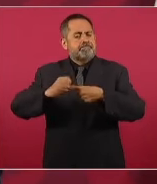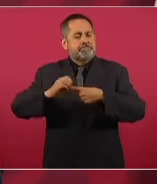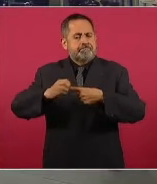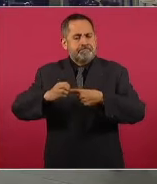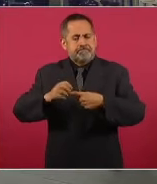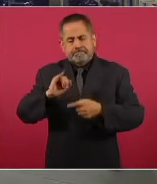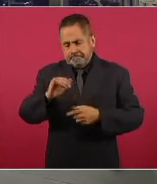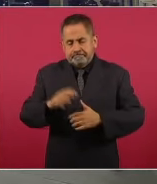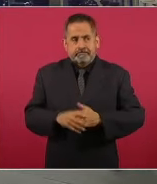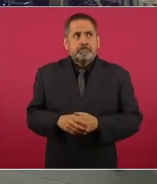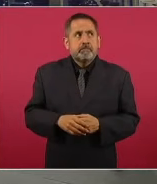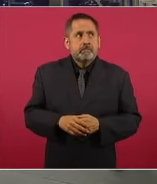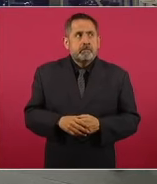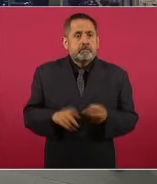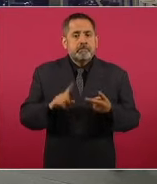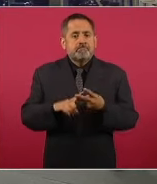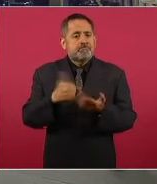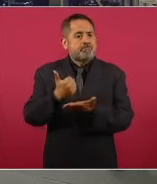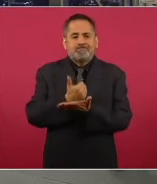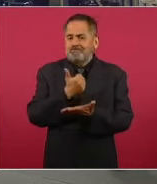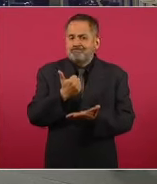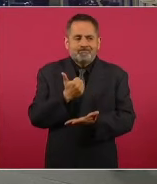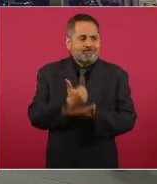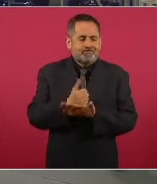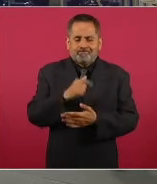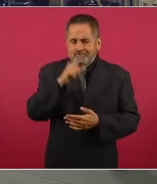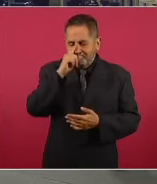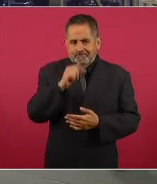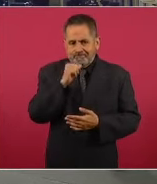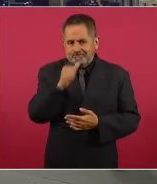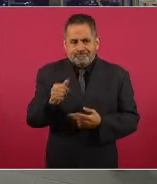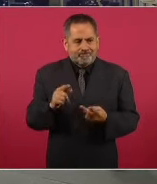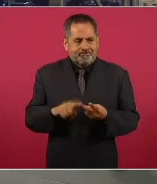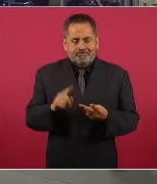No somos autosuficientes en arroz.